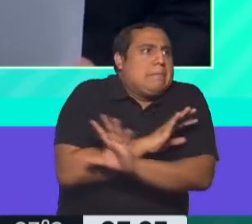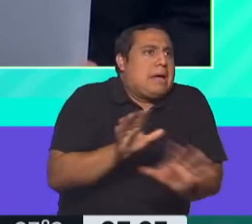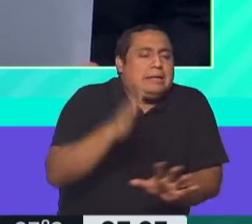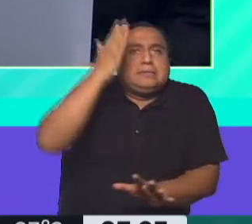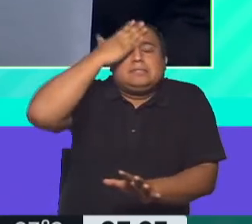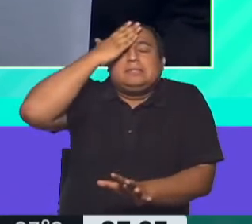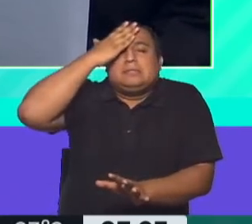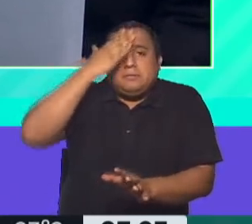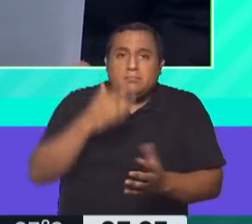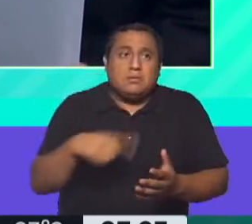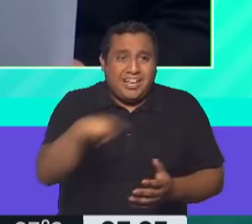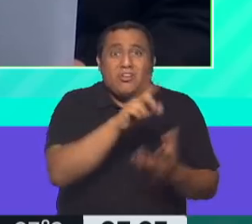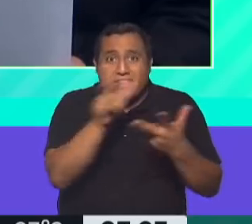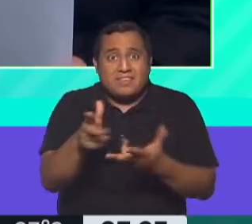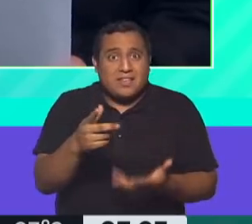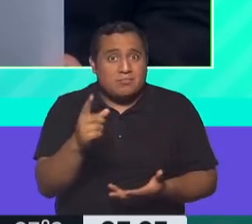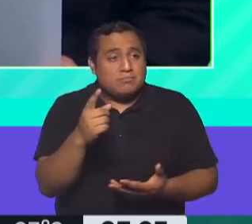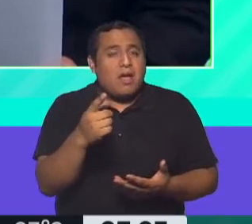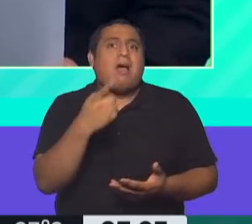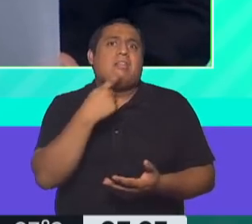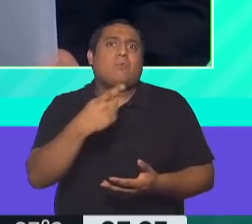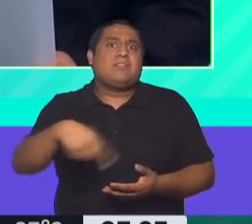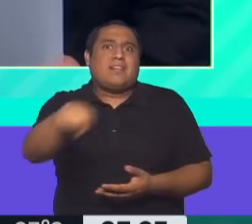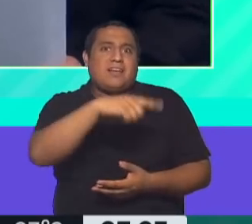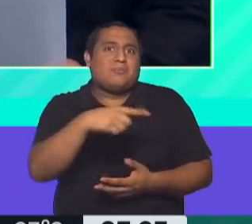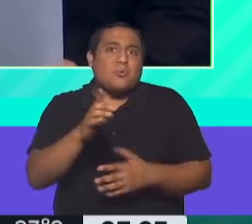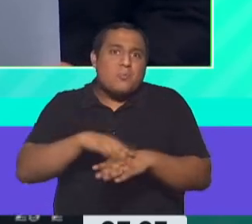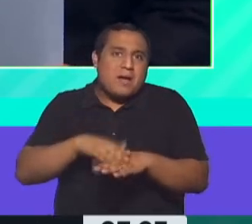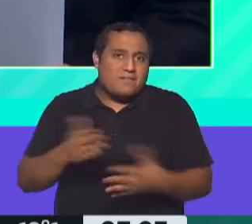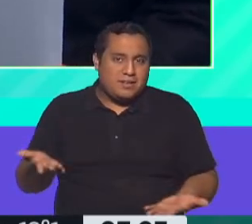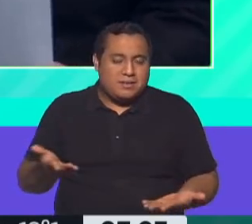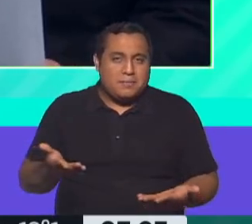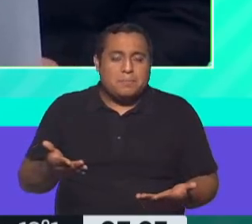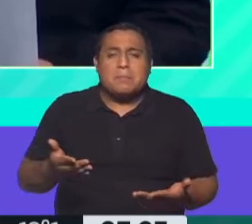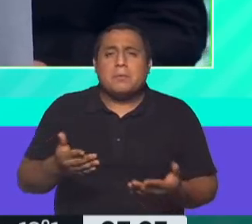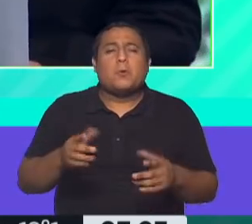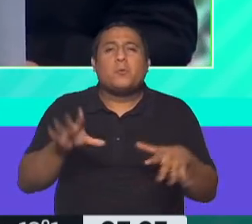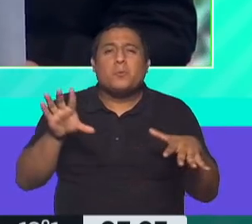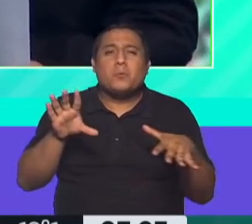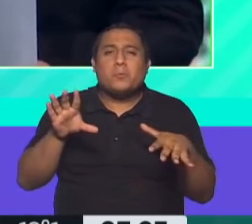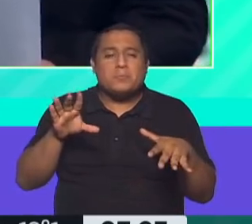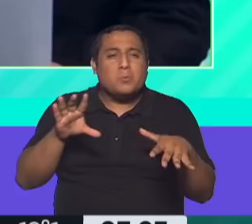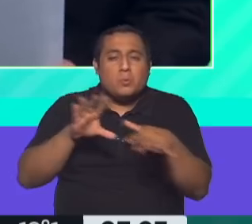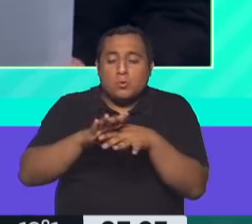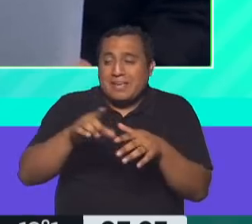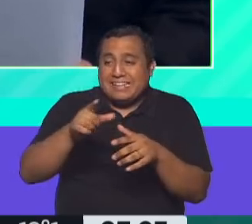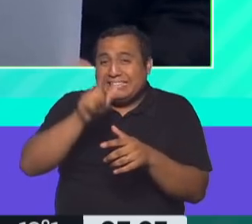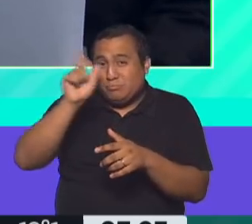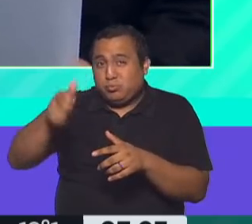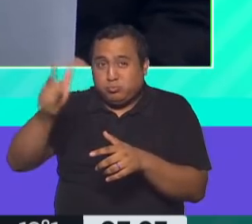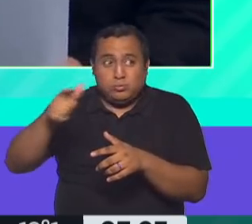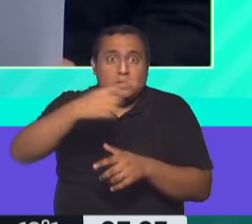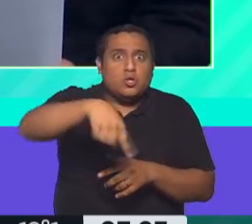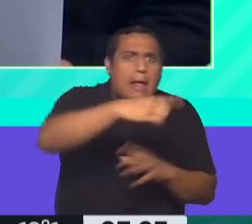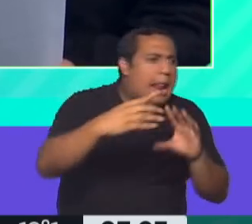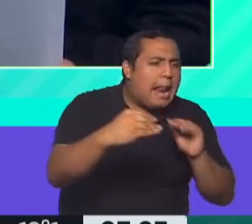pero concretamente, en ese momento, que insisto, hacía minutos que había ocurrido, la confusión era